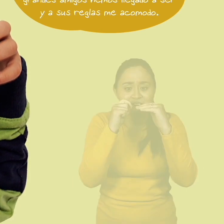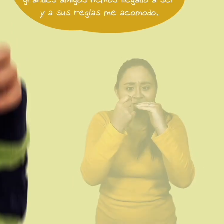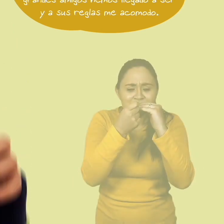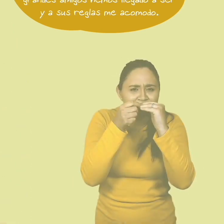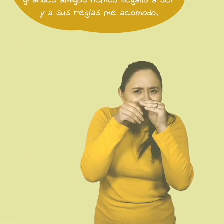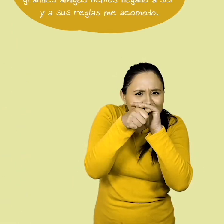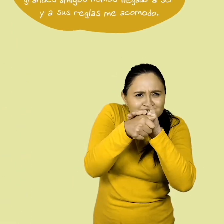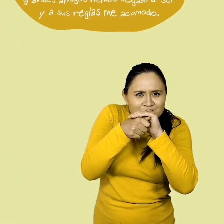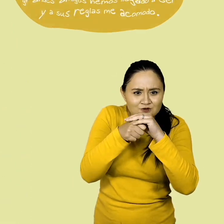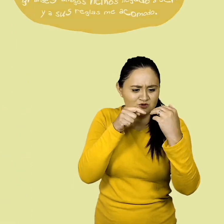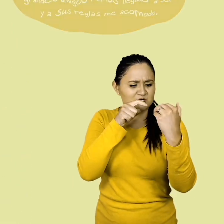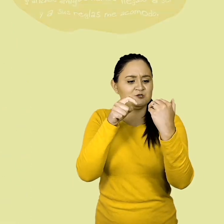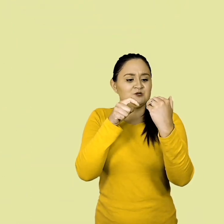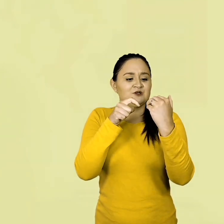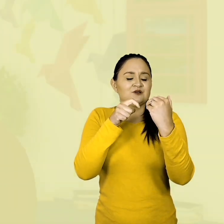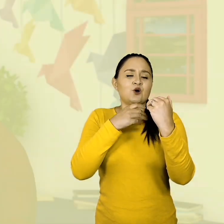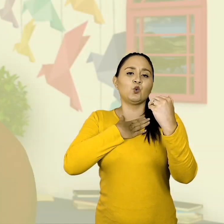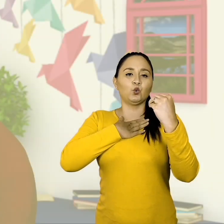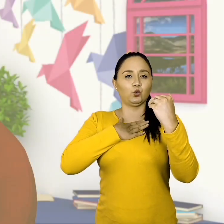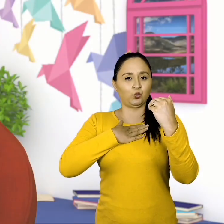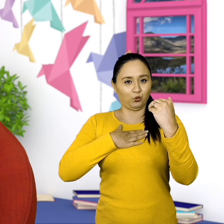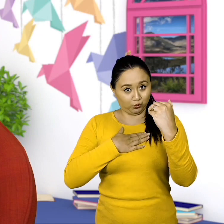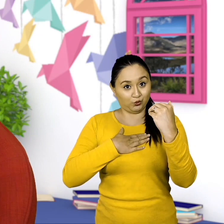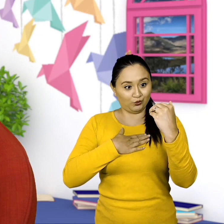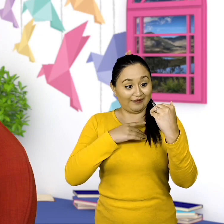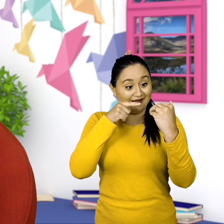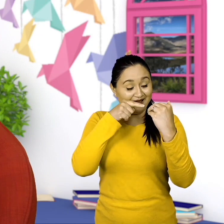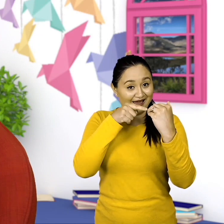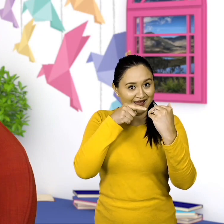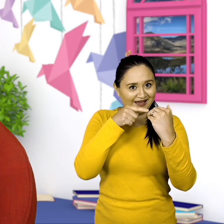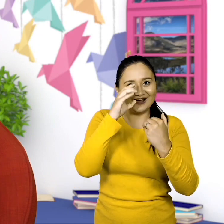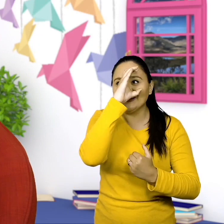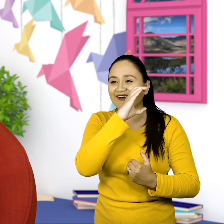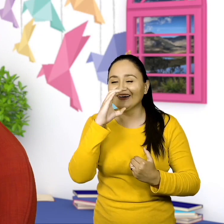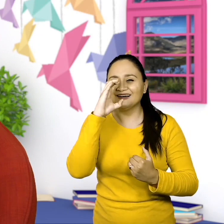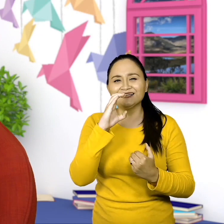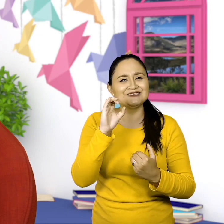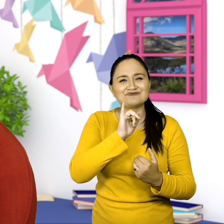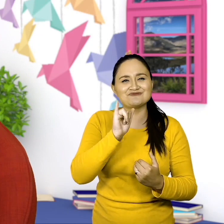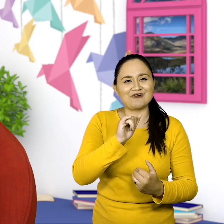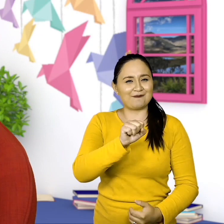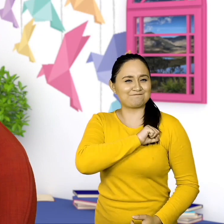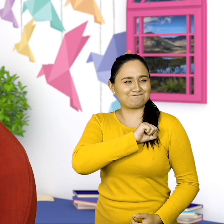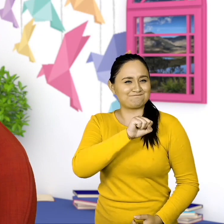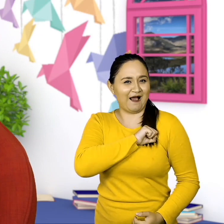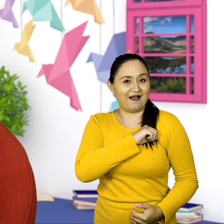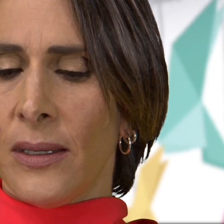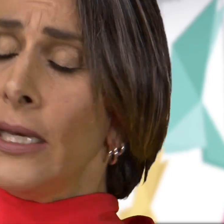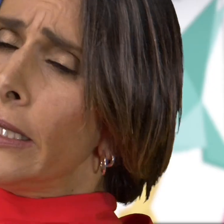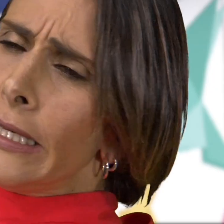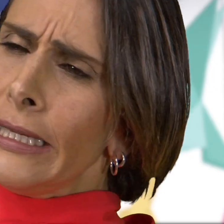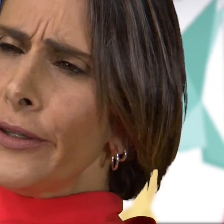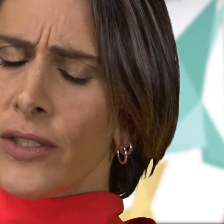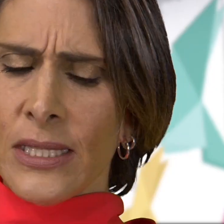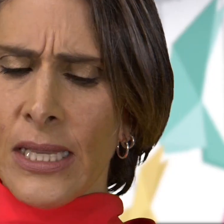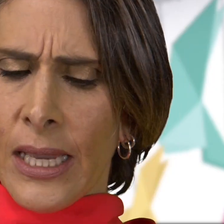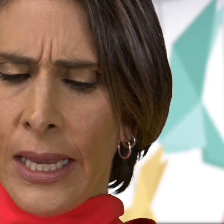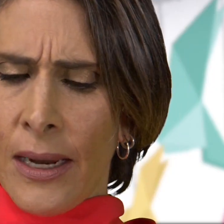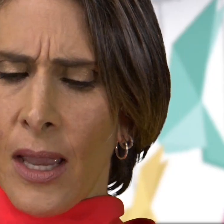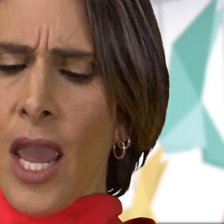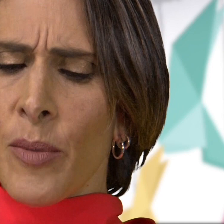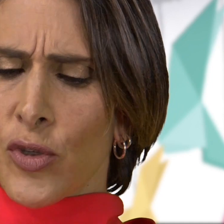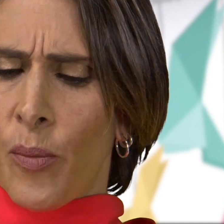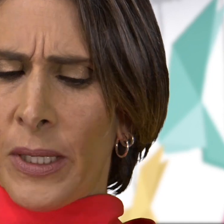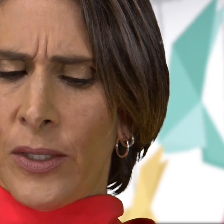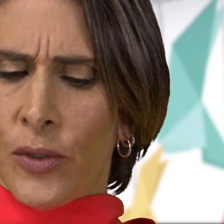Entre mis uñas se metió y al verlo allí me sentí aliviado, porque tras estas aventuras ya éramos como hermanos. Desde entonces, sin